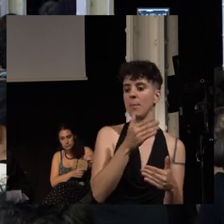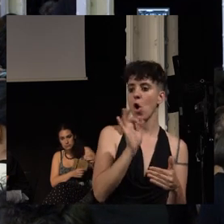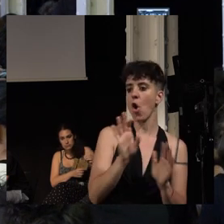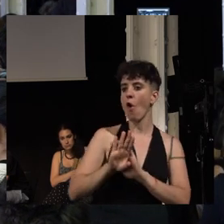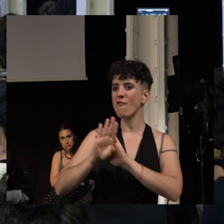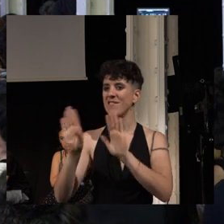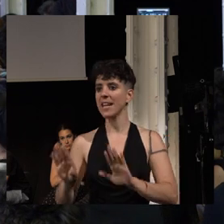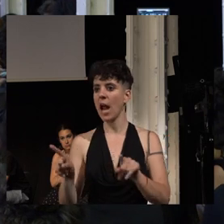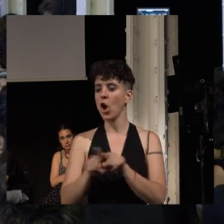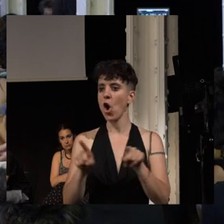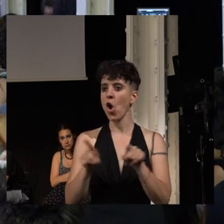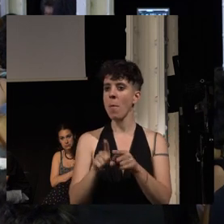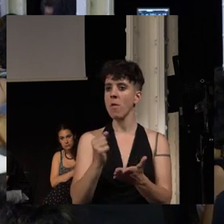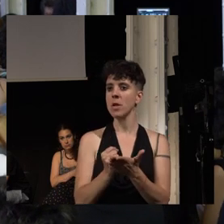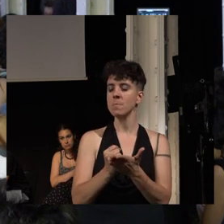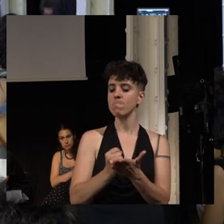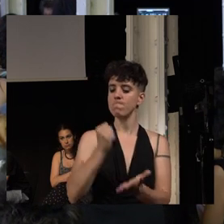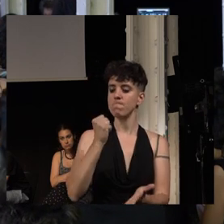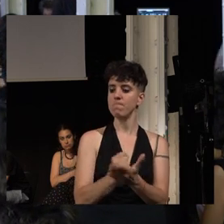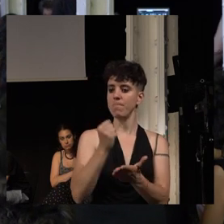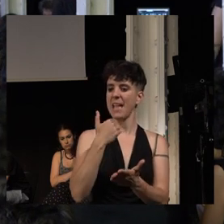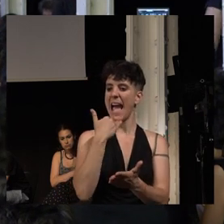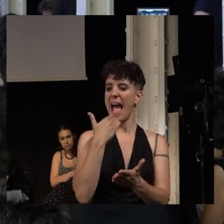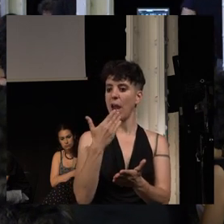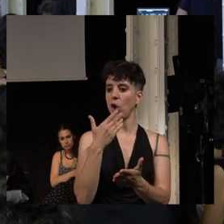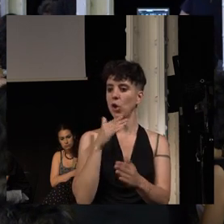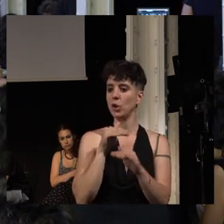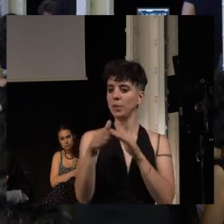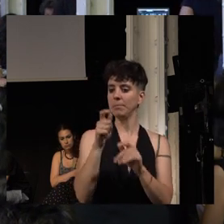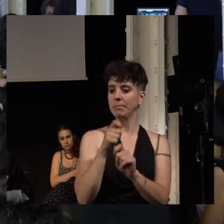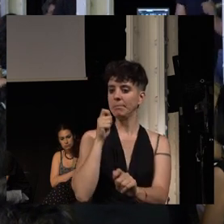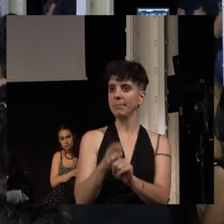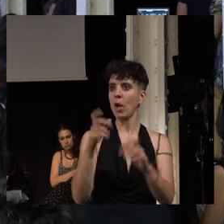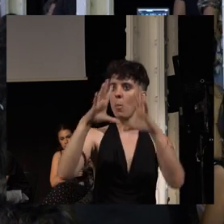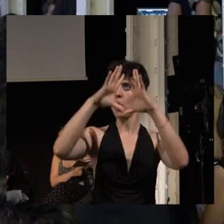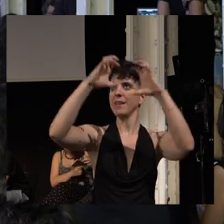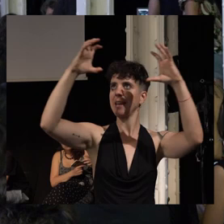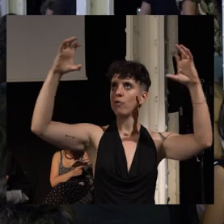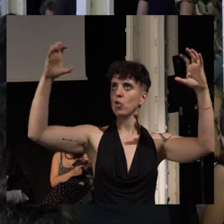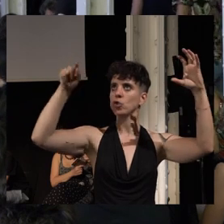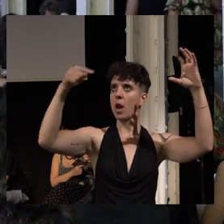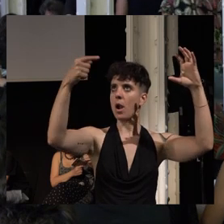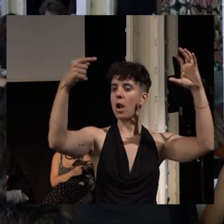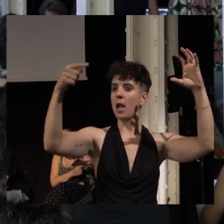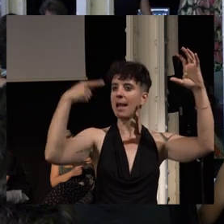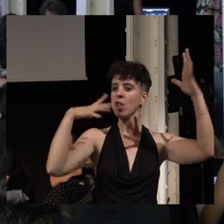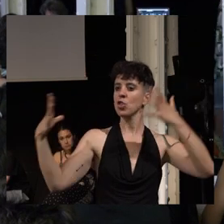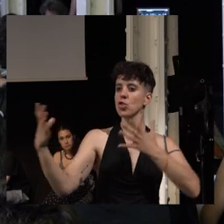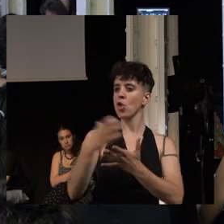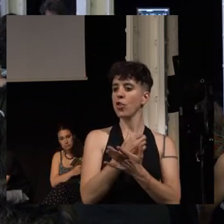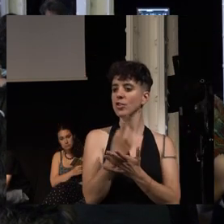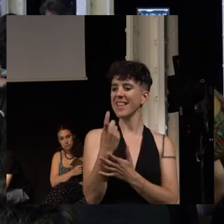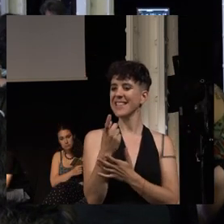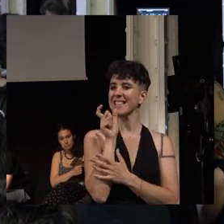de rastro, como algo que está en la nube y en la nebulosa, que todos tienen la necesidad